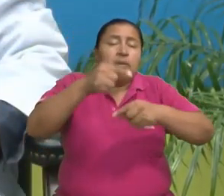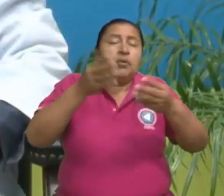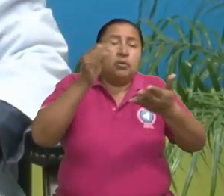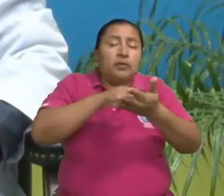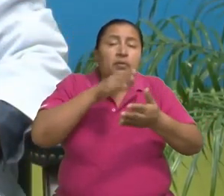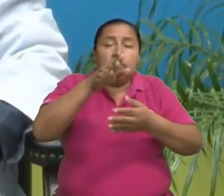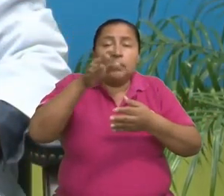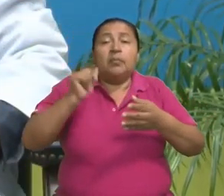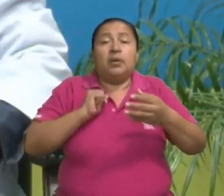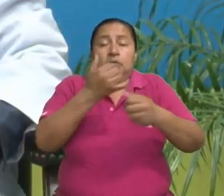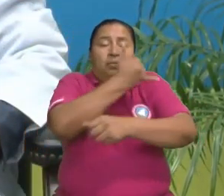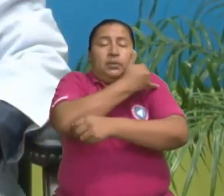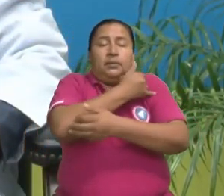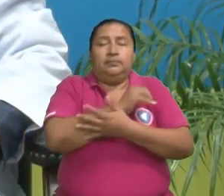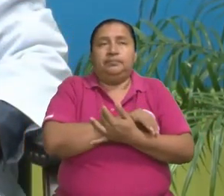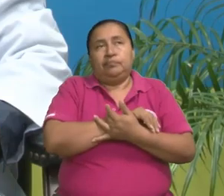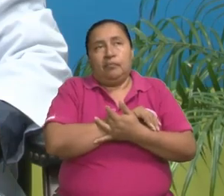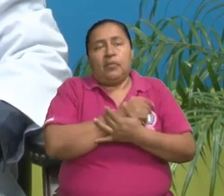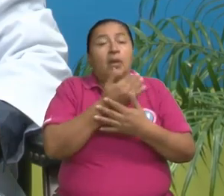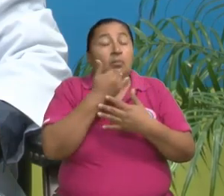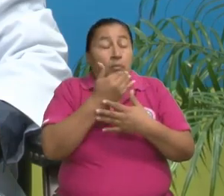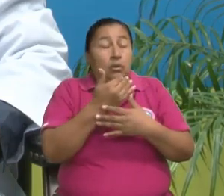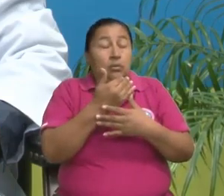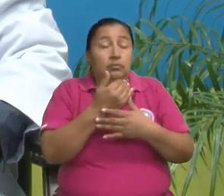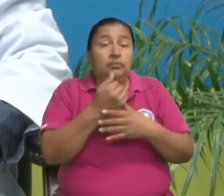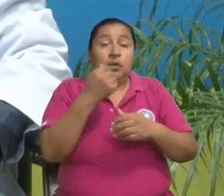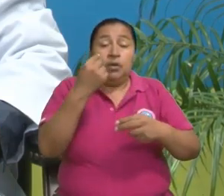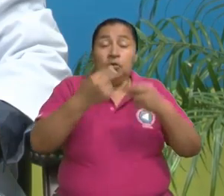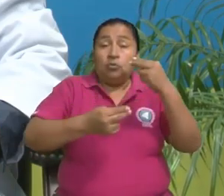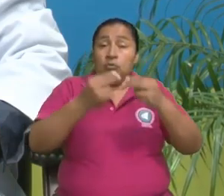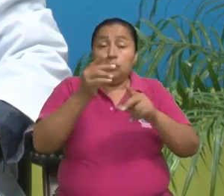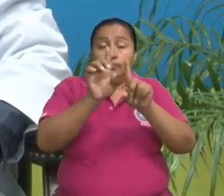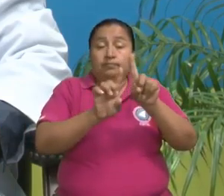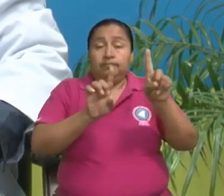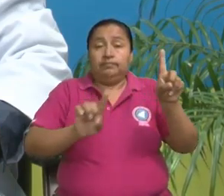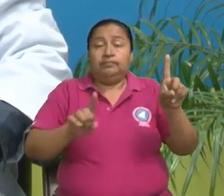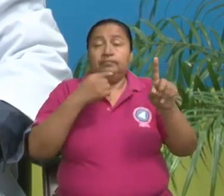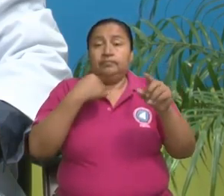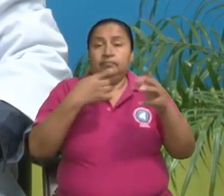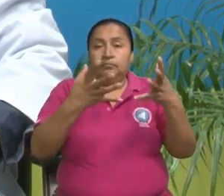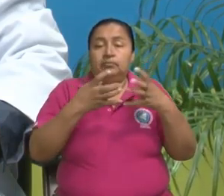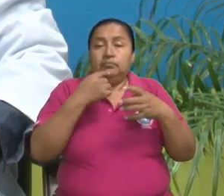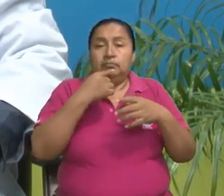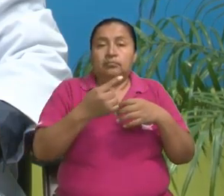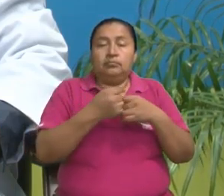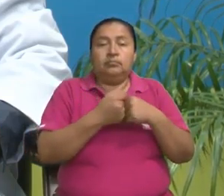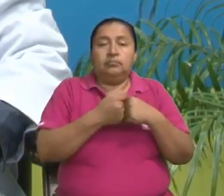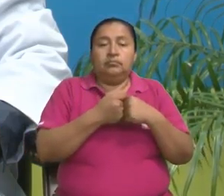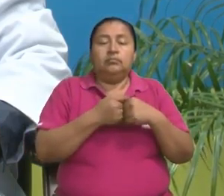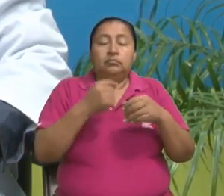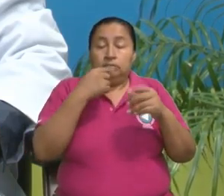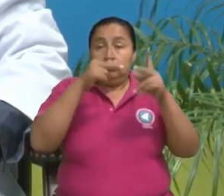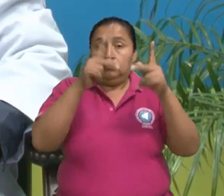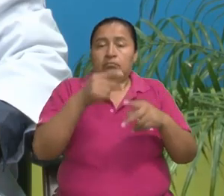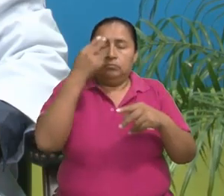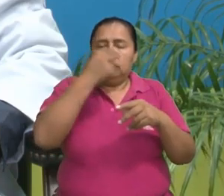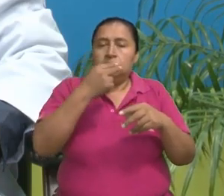oído bueno estadísticamente te quiero decir de que en la consulta de